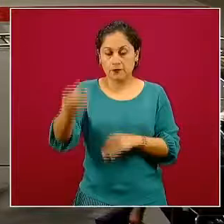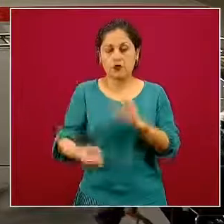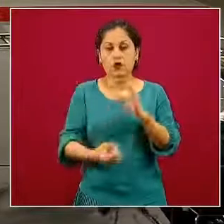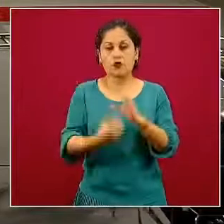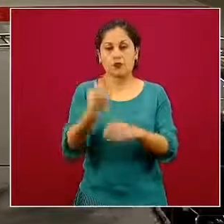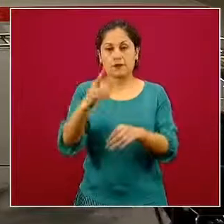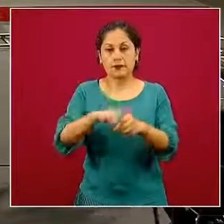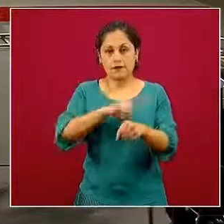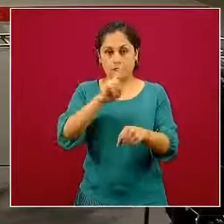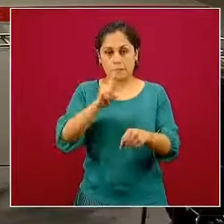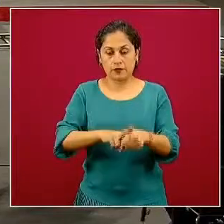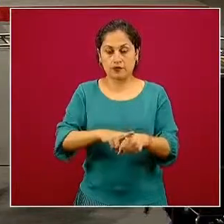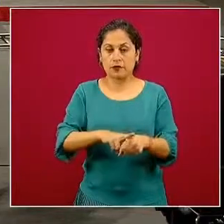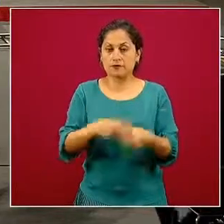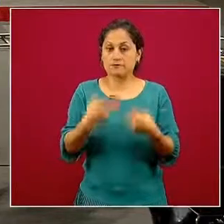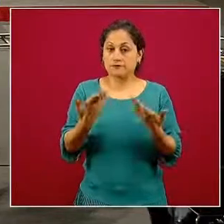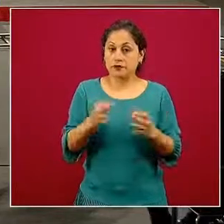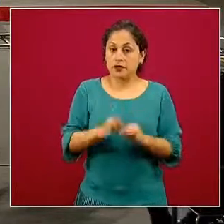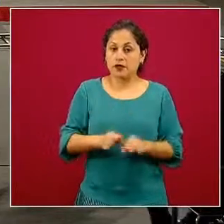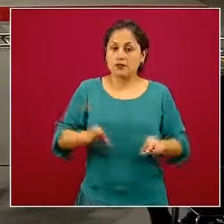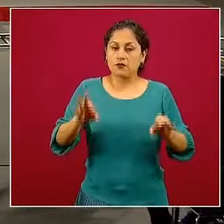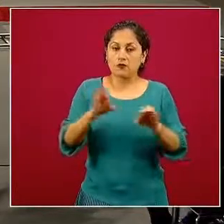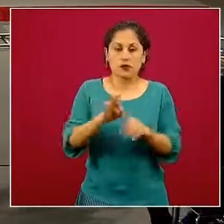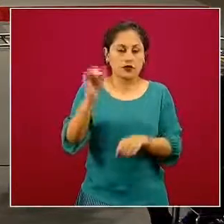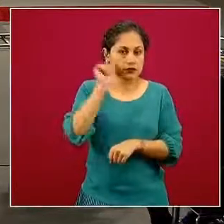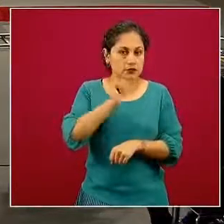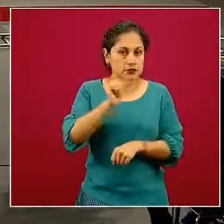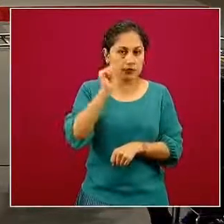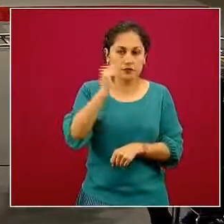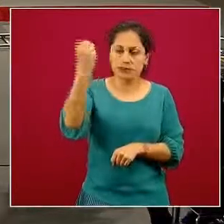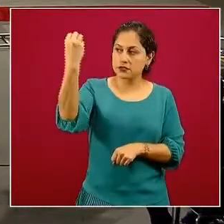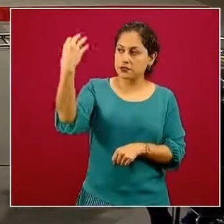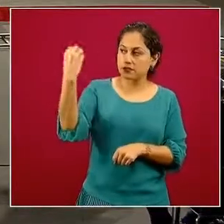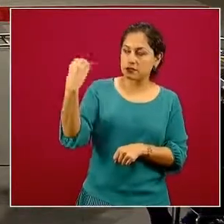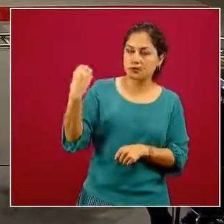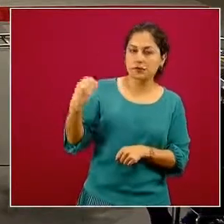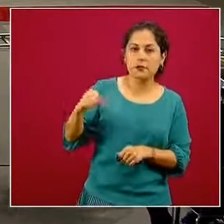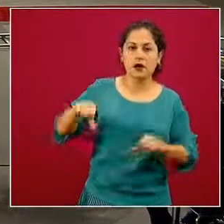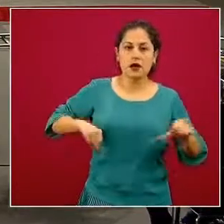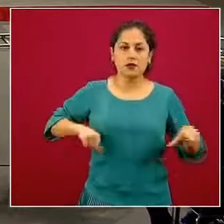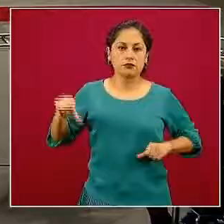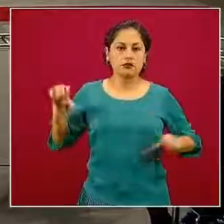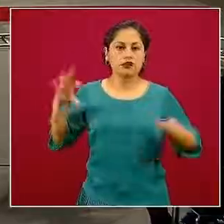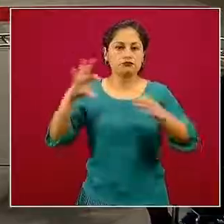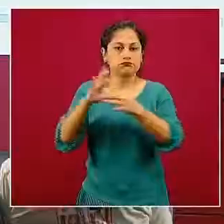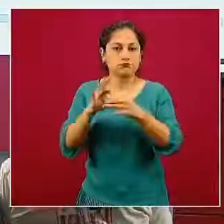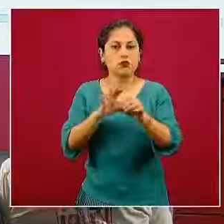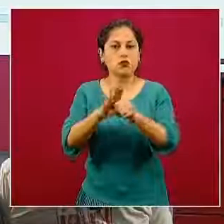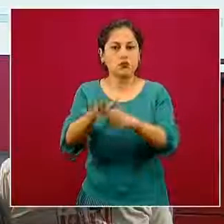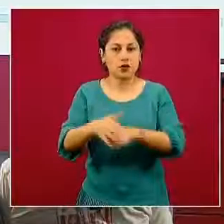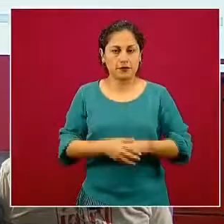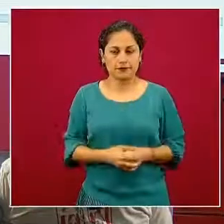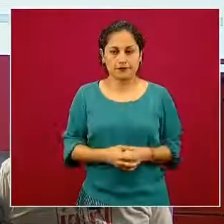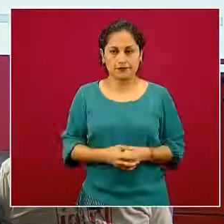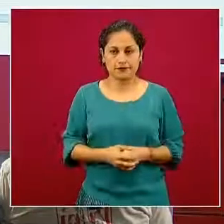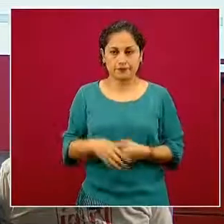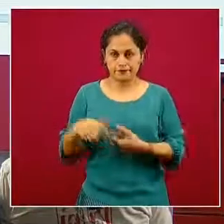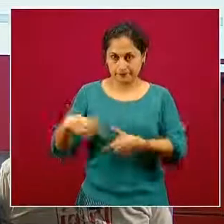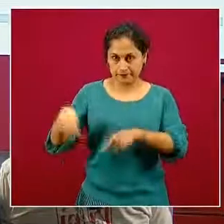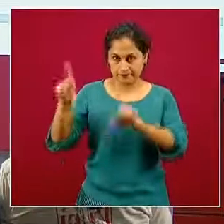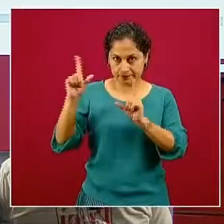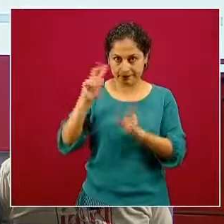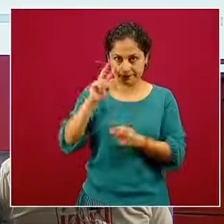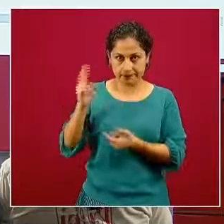importante siempre, todos los días, repasar el semáforo y las actividades que en su momento se pueden llevar a cabo. En la siguiente